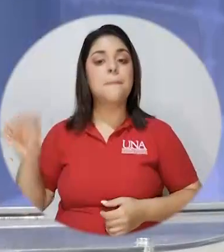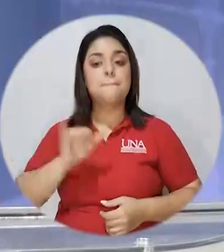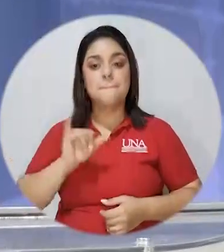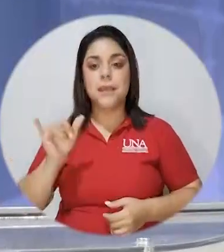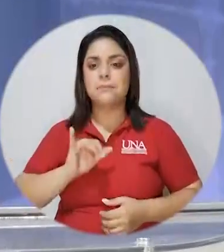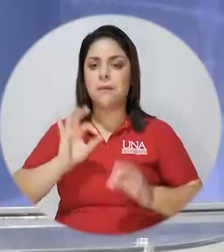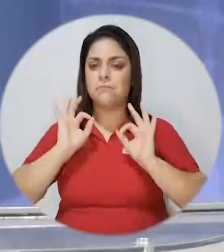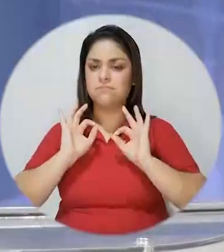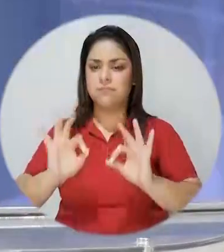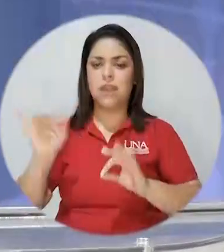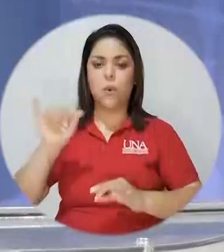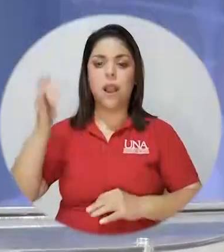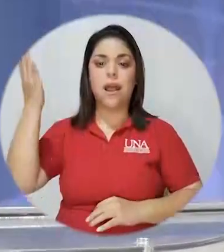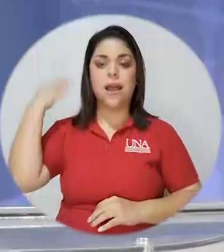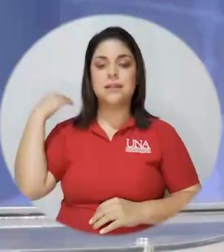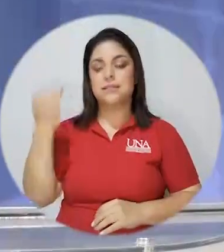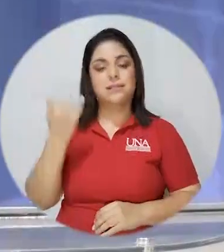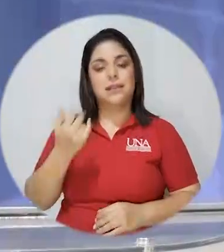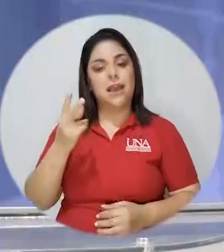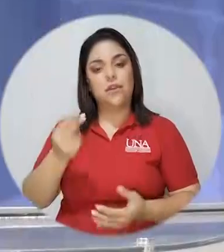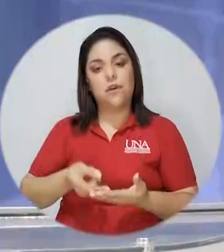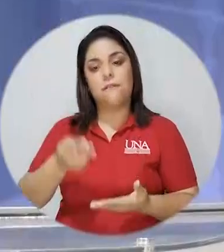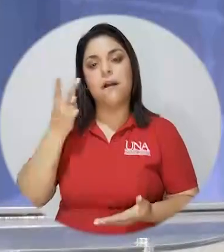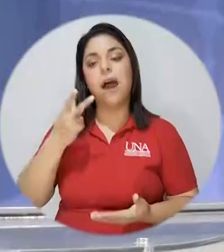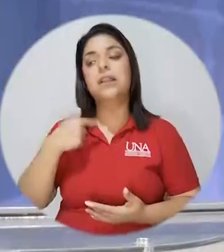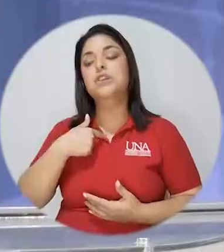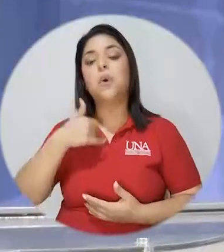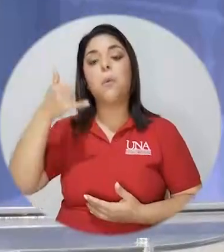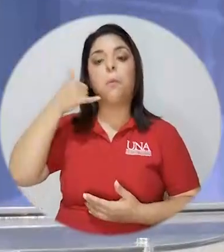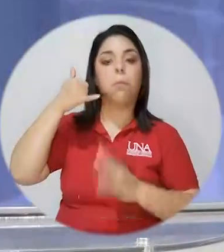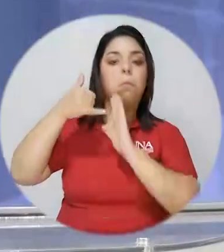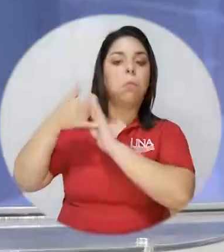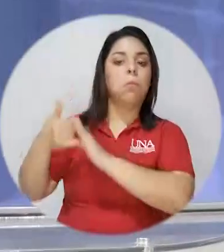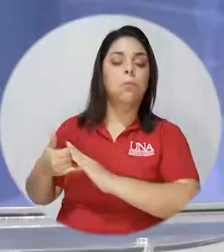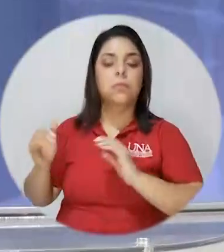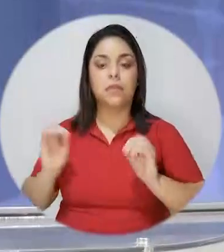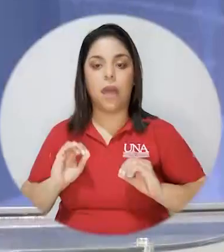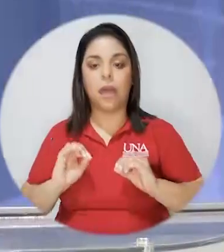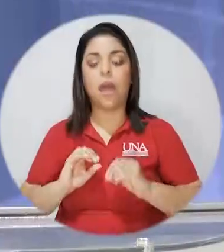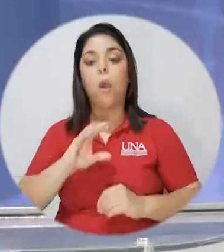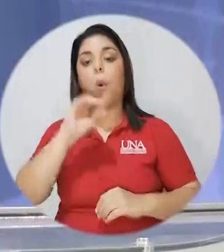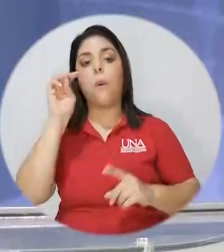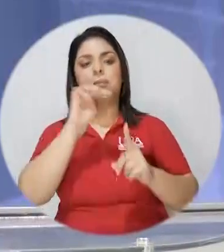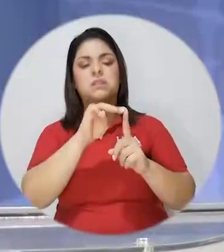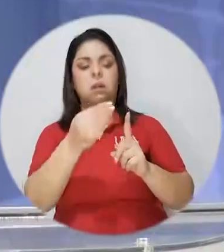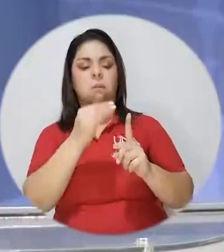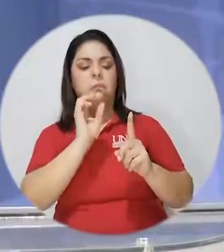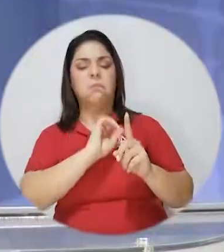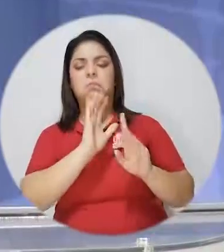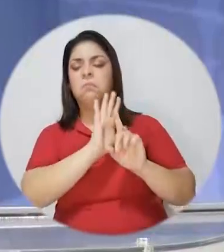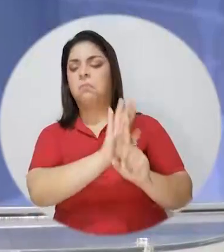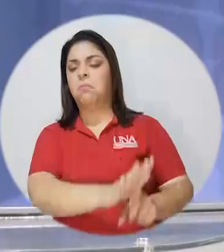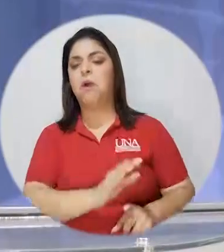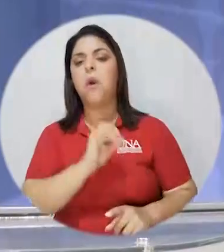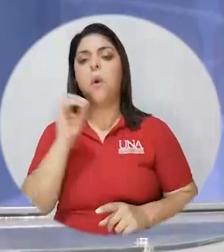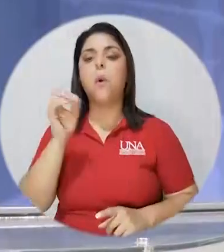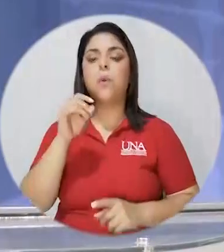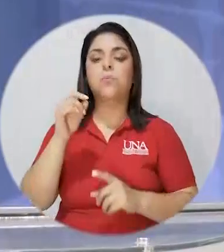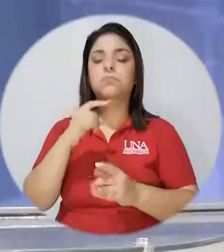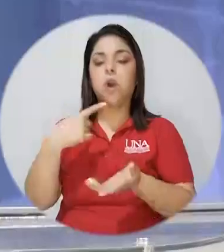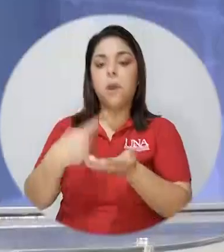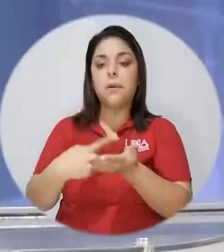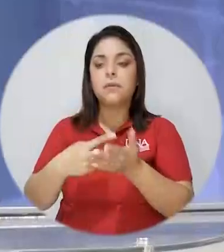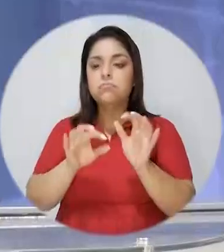antes, porque ahí sí ya no se vale no contestar ¿verdad?, un medio de comunicación, el que sea, no contestar un mensaje, no atender